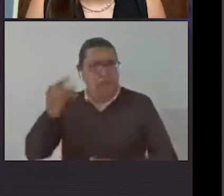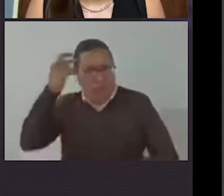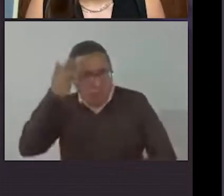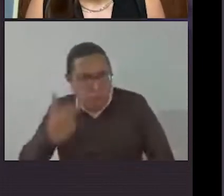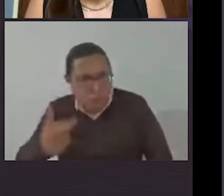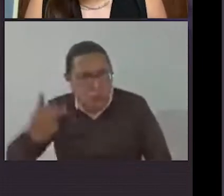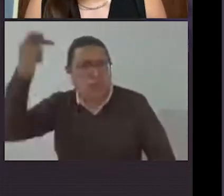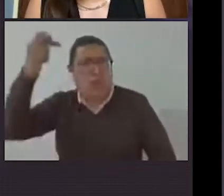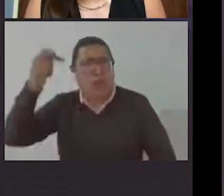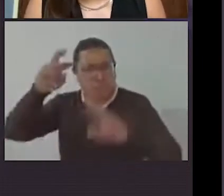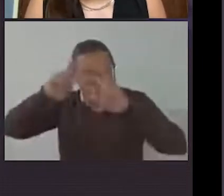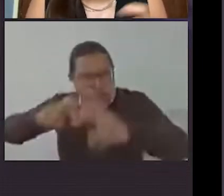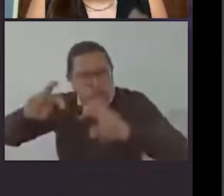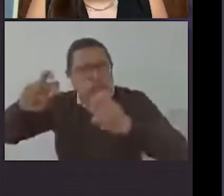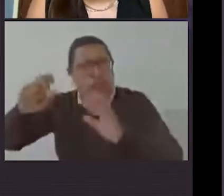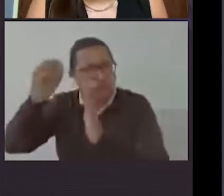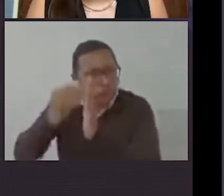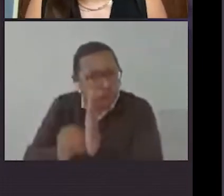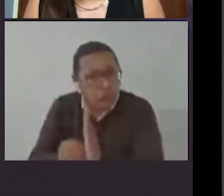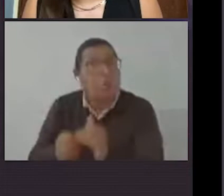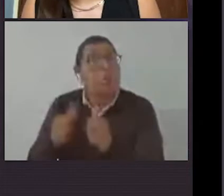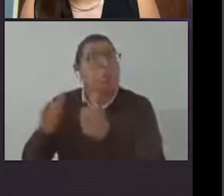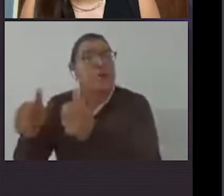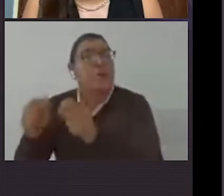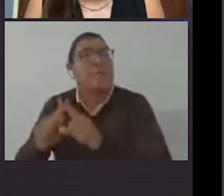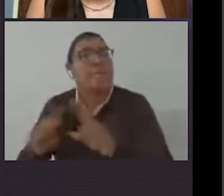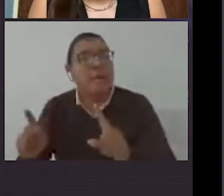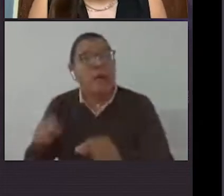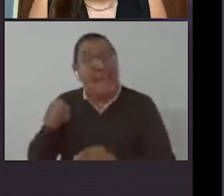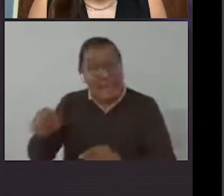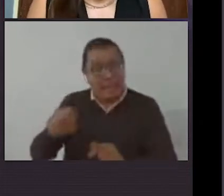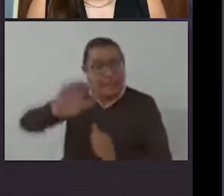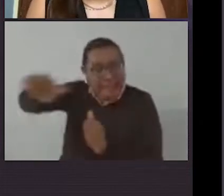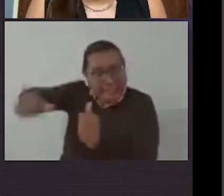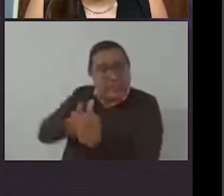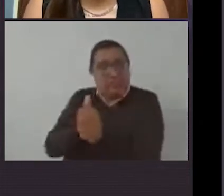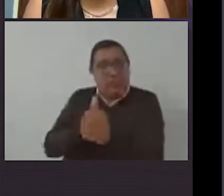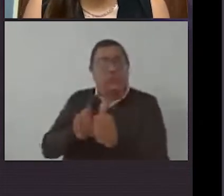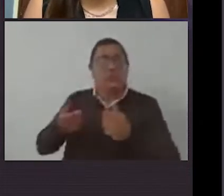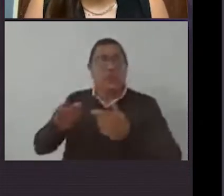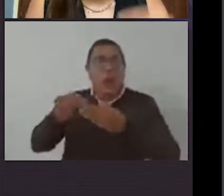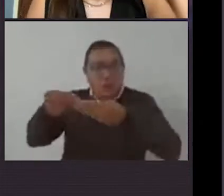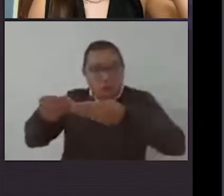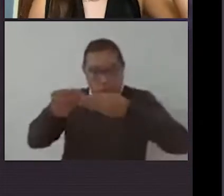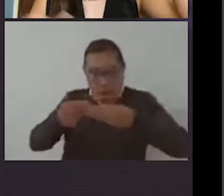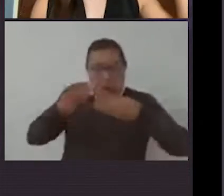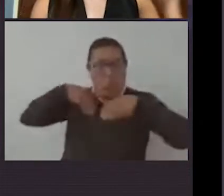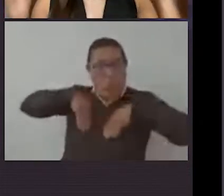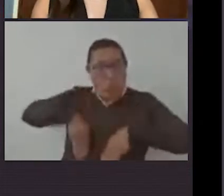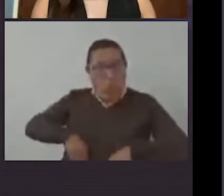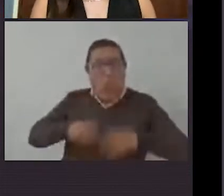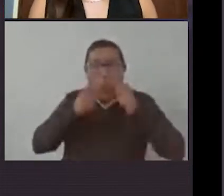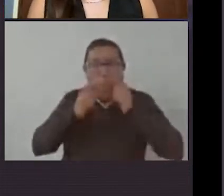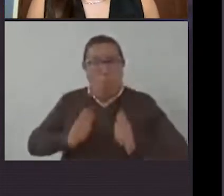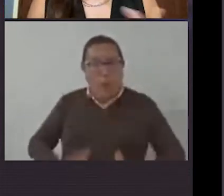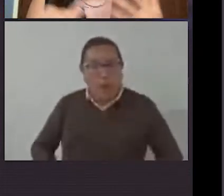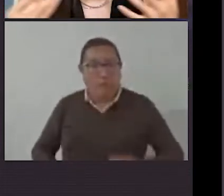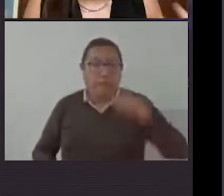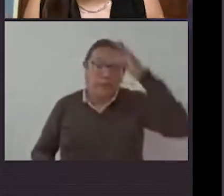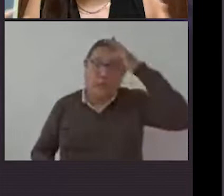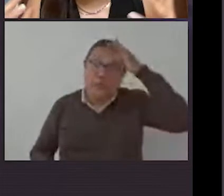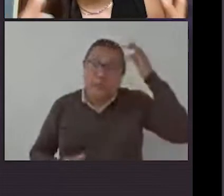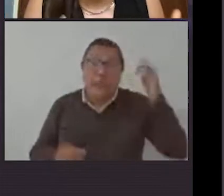ser humano. Hay un ser humano con deseos, con aspiraciones de plenitud, con satisfacción, de